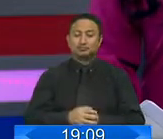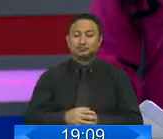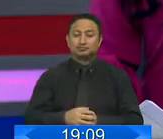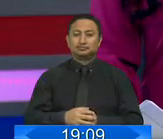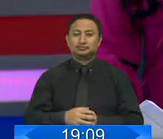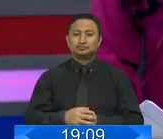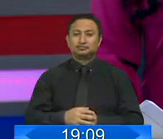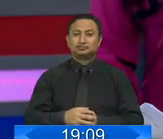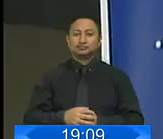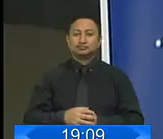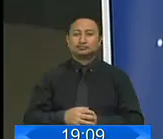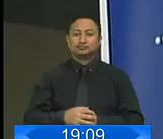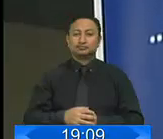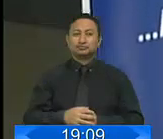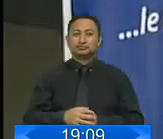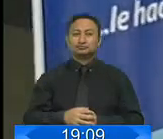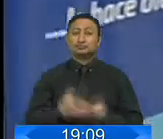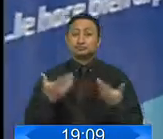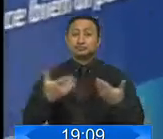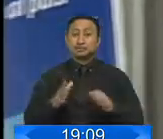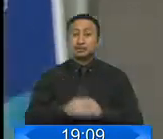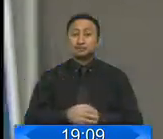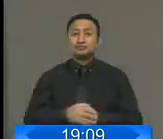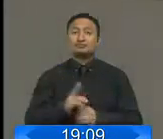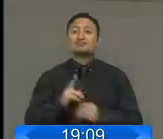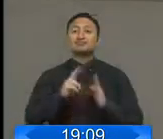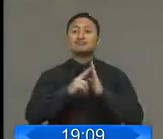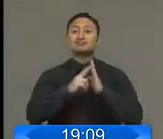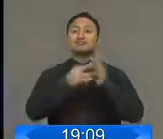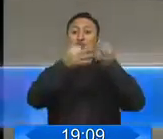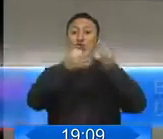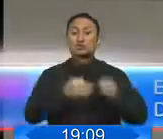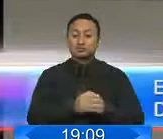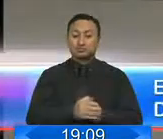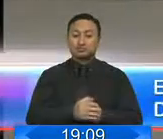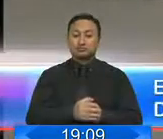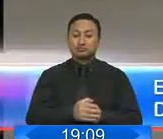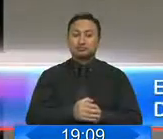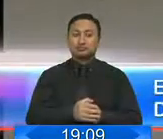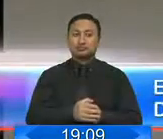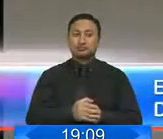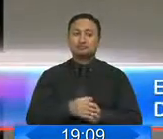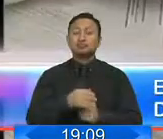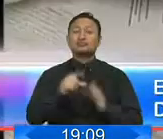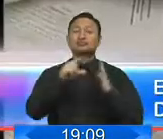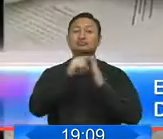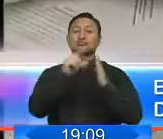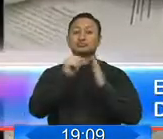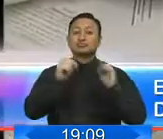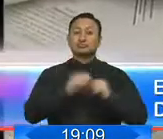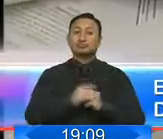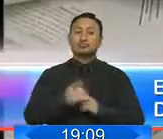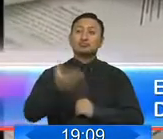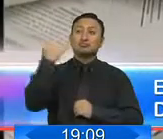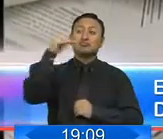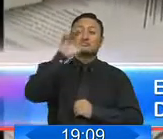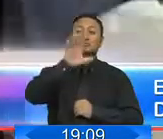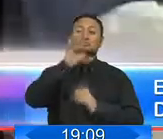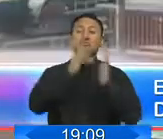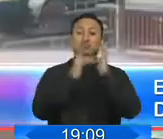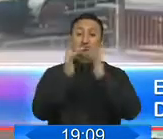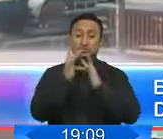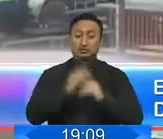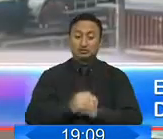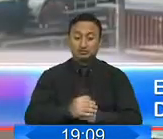respecto. Tras la publicación en el registro oficial de la circular proveniente del SRI, efectuada el pasado 5 de abril,